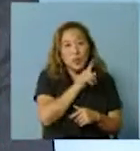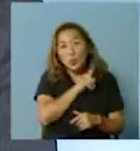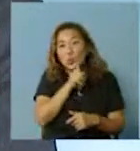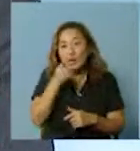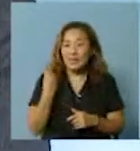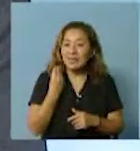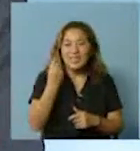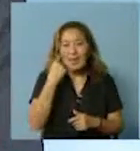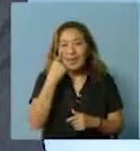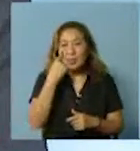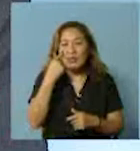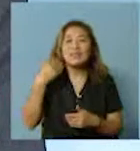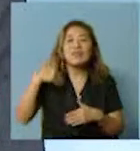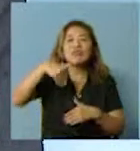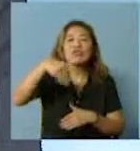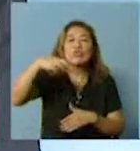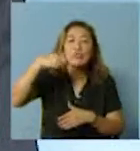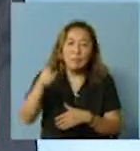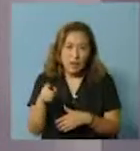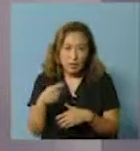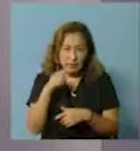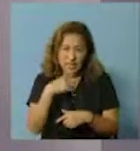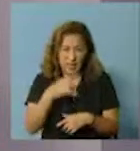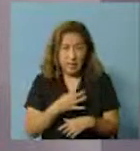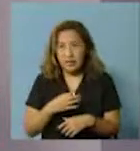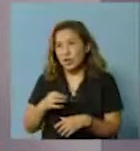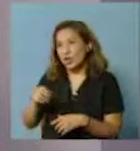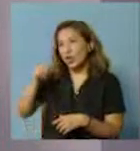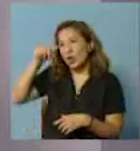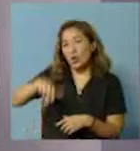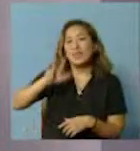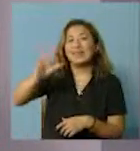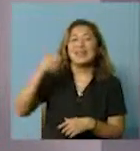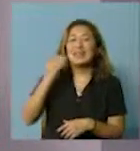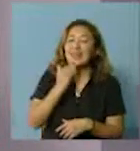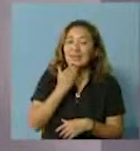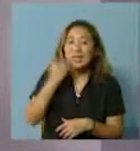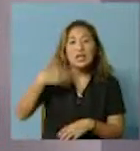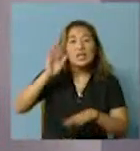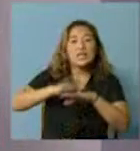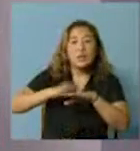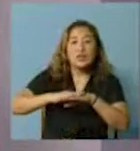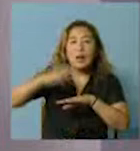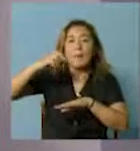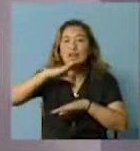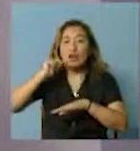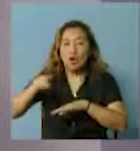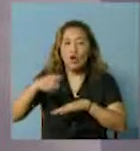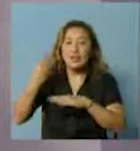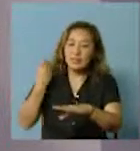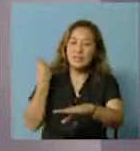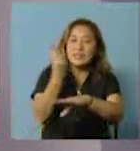por esa ciudad que hay de cierto hoy 3 de abril tengo una responsabilidad institucional que me ha dado el partido justicialista de